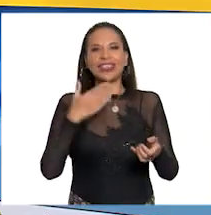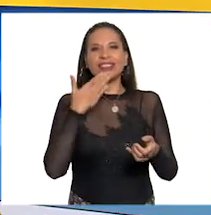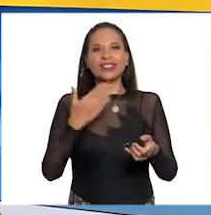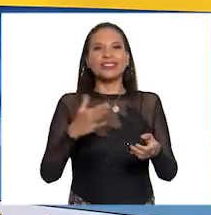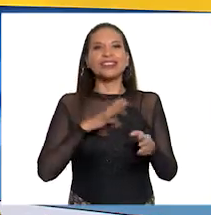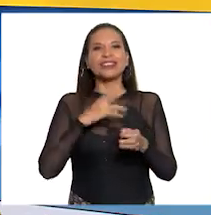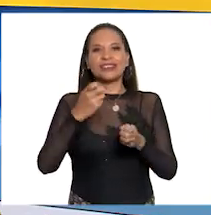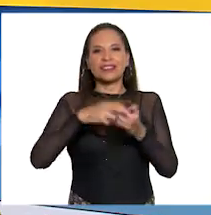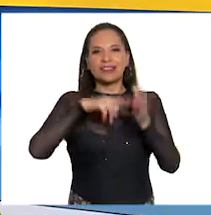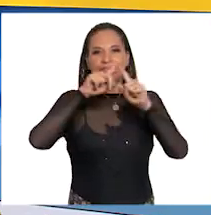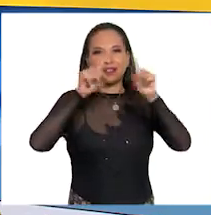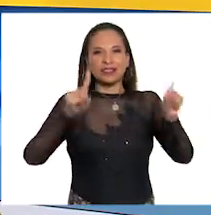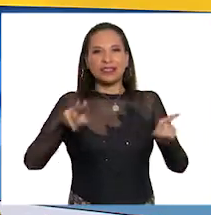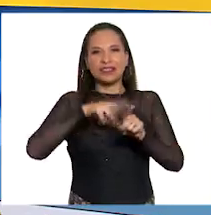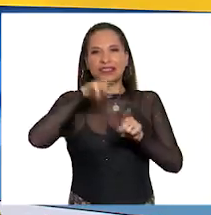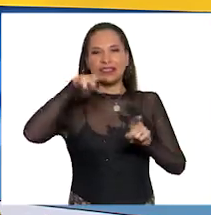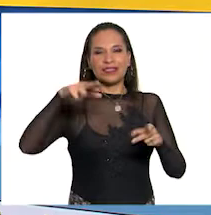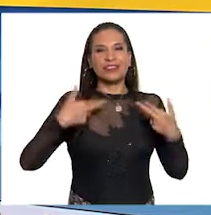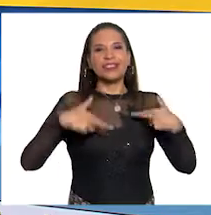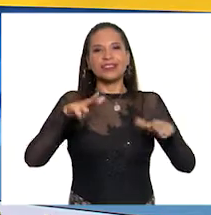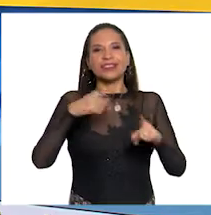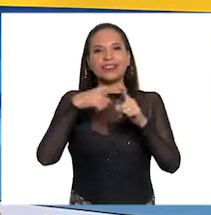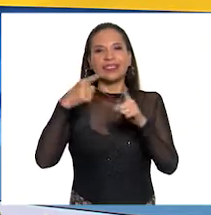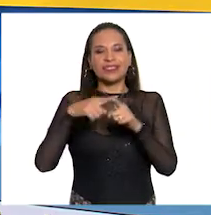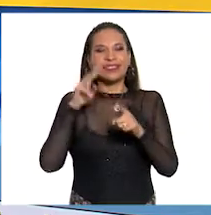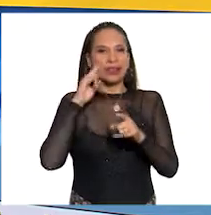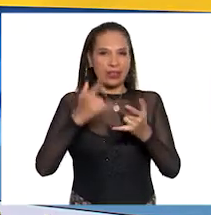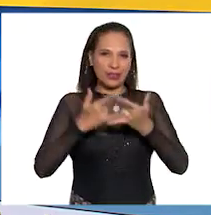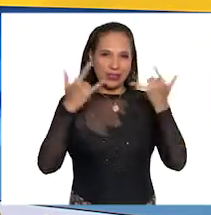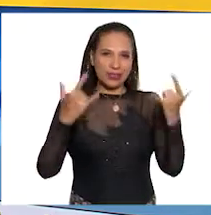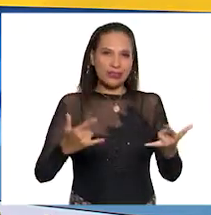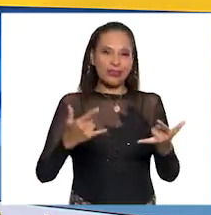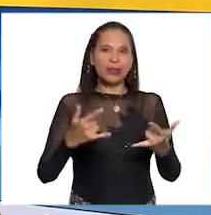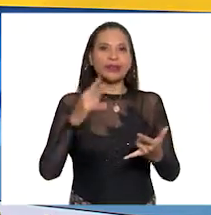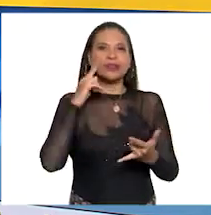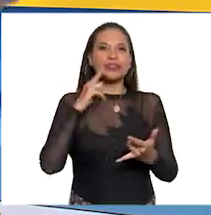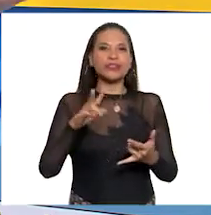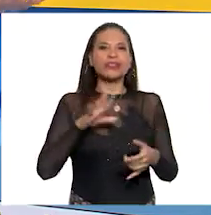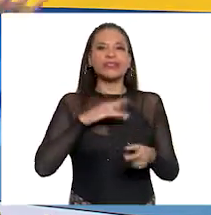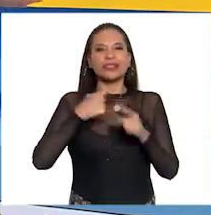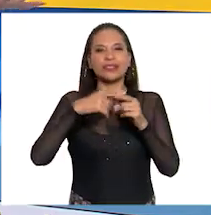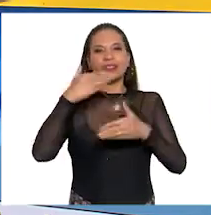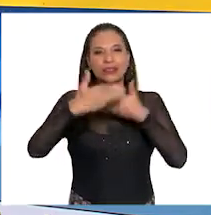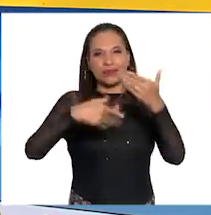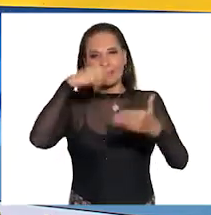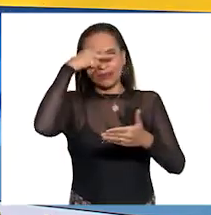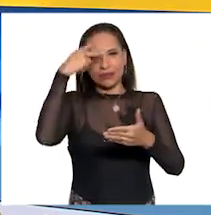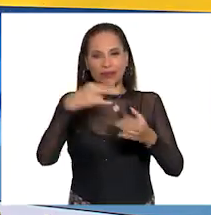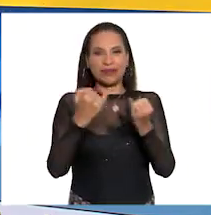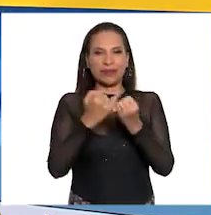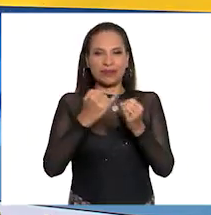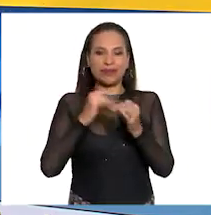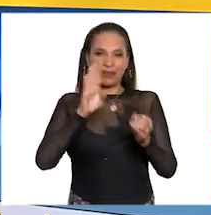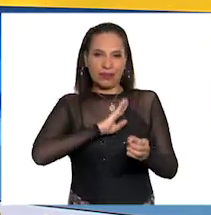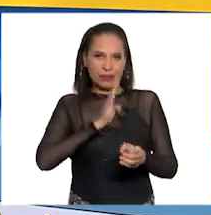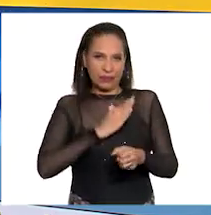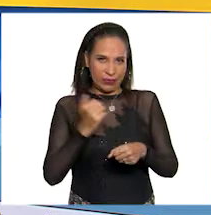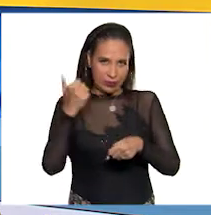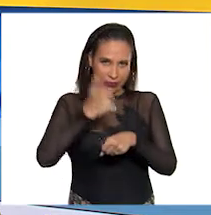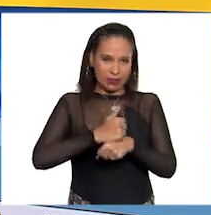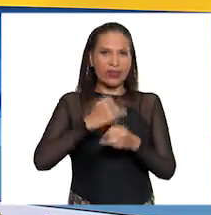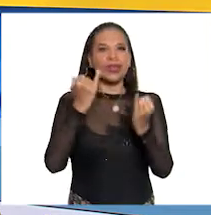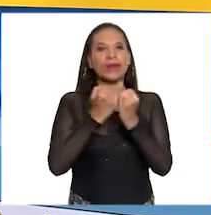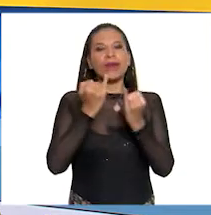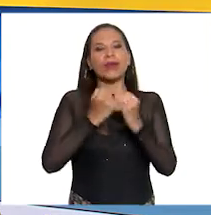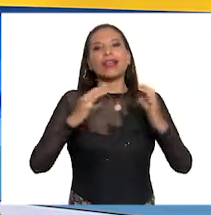En estos murales fueron representados diferentes pasajes de la historia mexicana, desde el proceso de conquista y colonización española, pasando